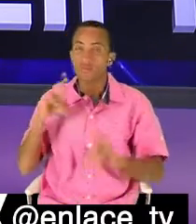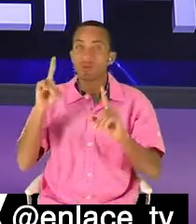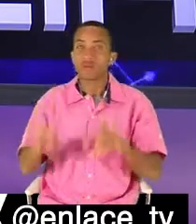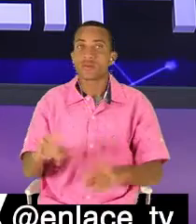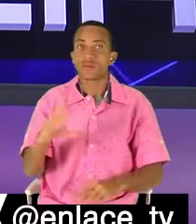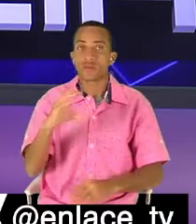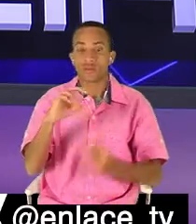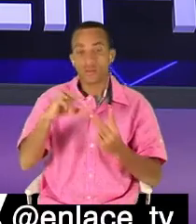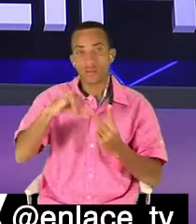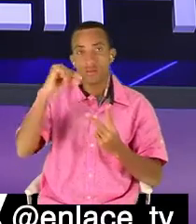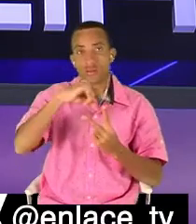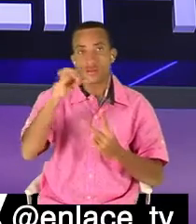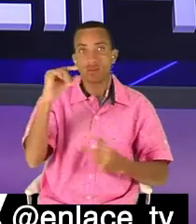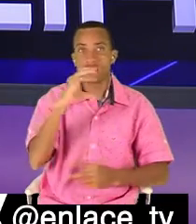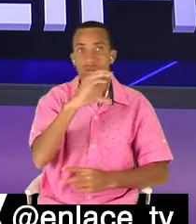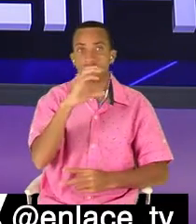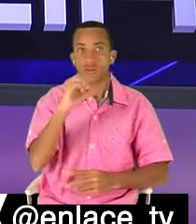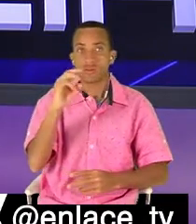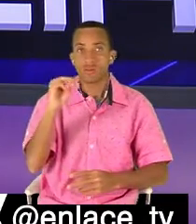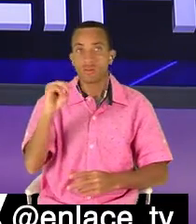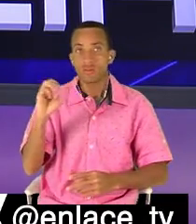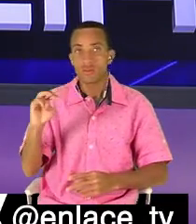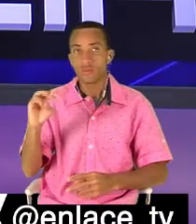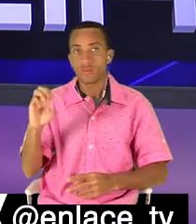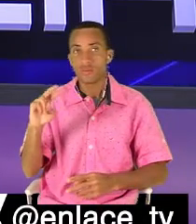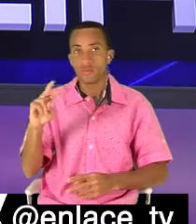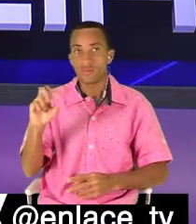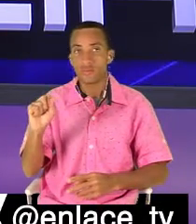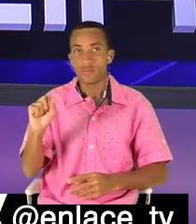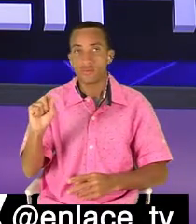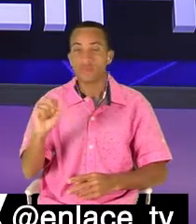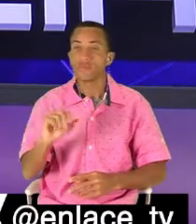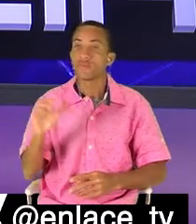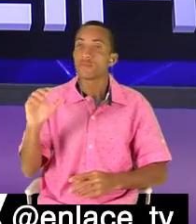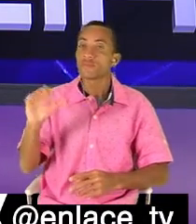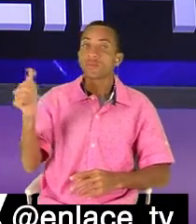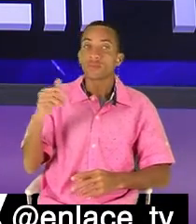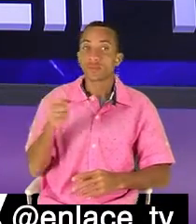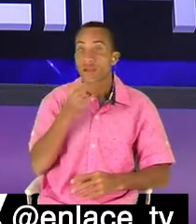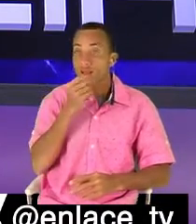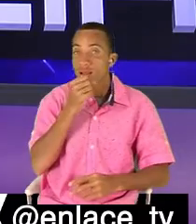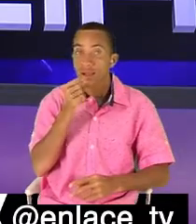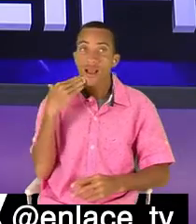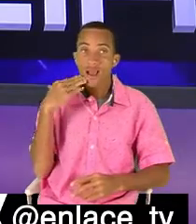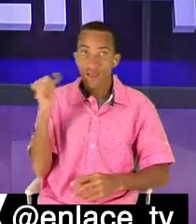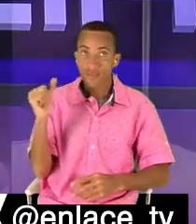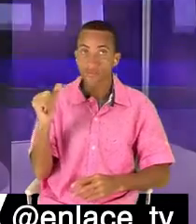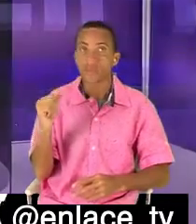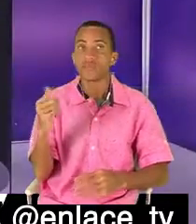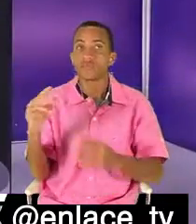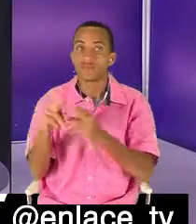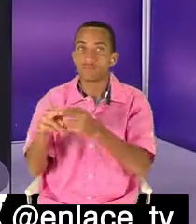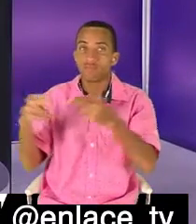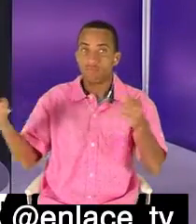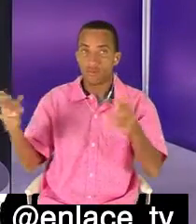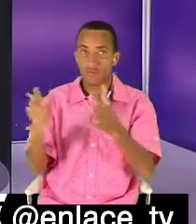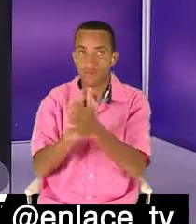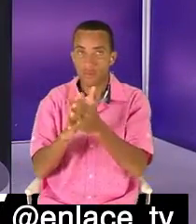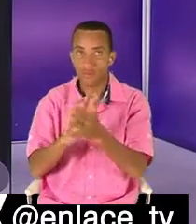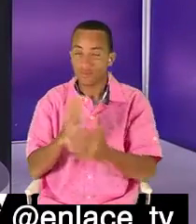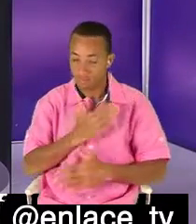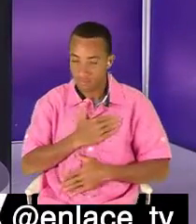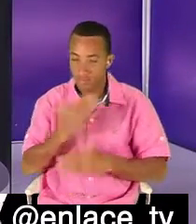hora establecemos contacto con nuestra periodista Carol Sarmiento, quien nos amplía los detalles de esta información. Muy bien, saludo a esta hora a Carol.